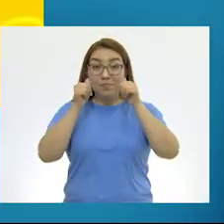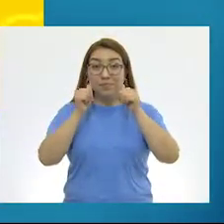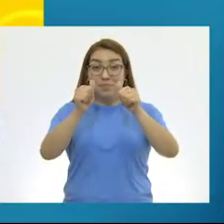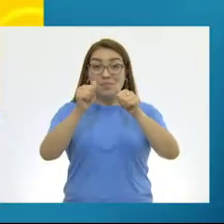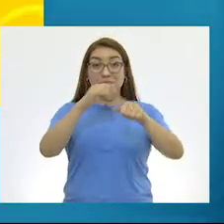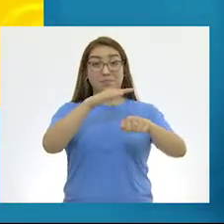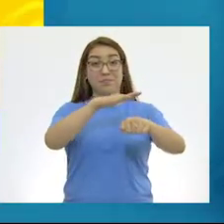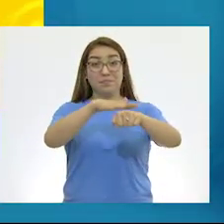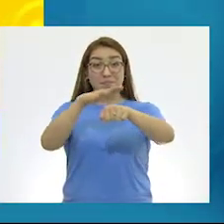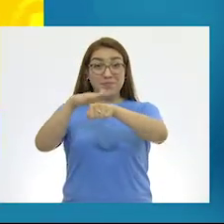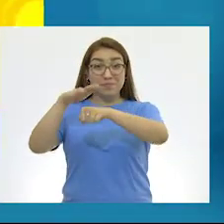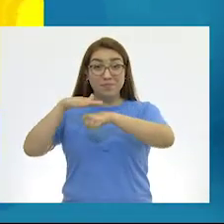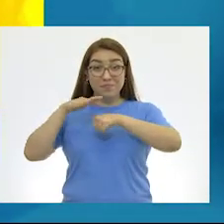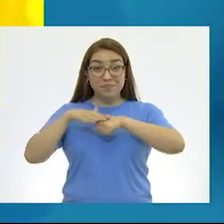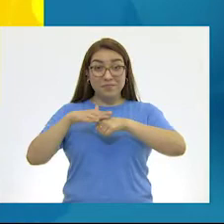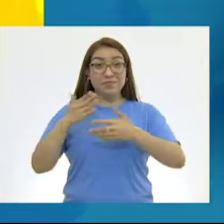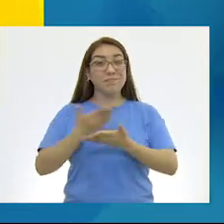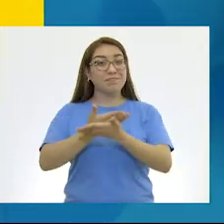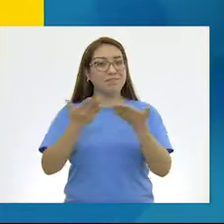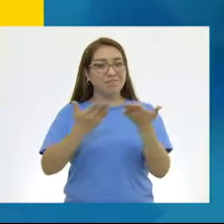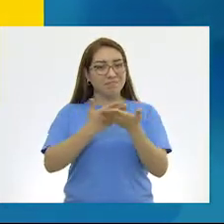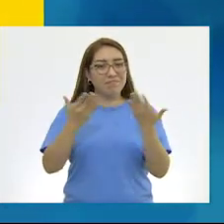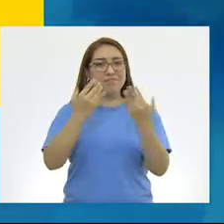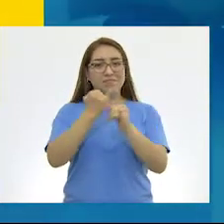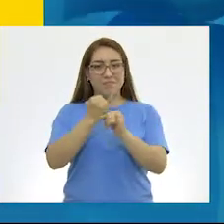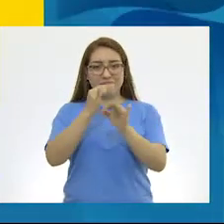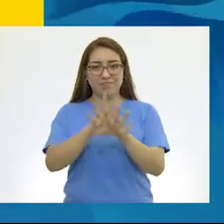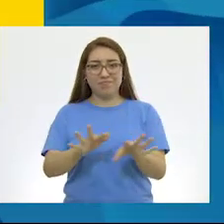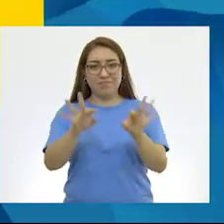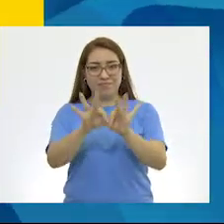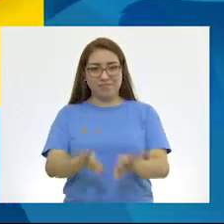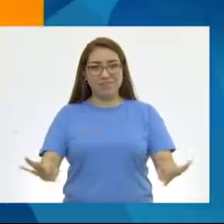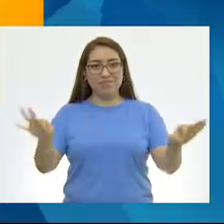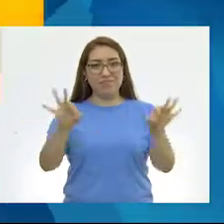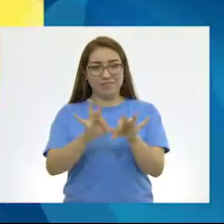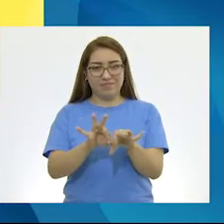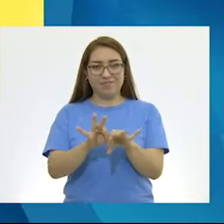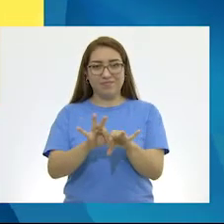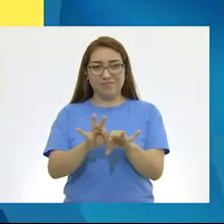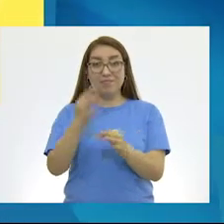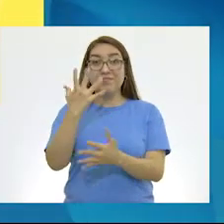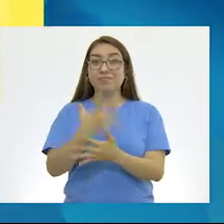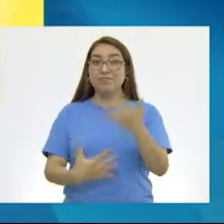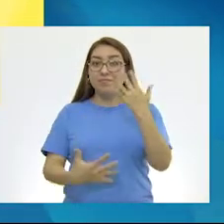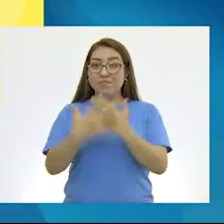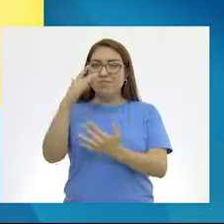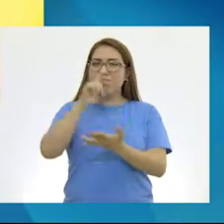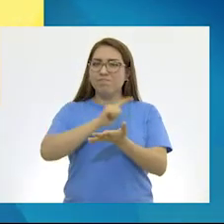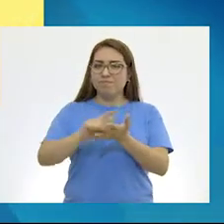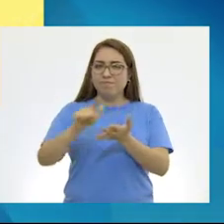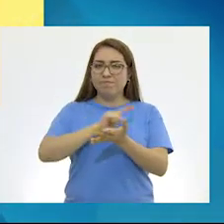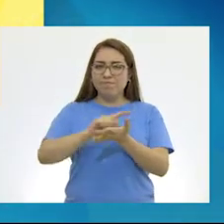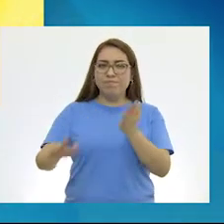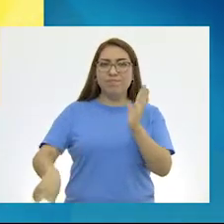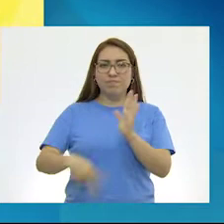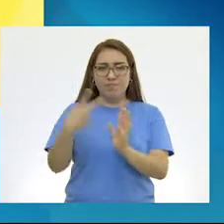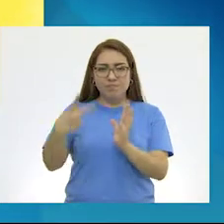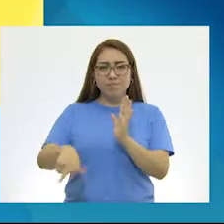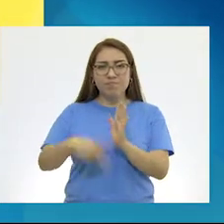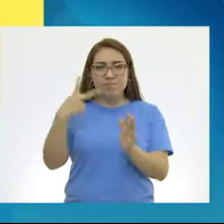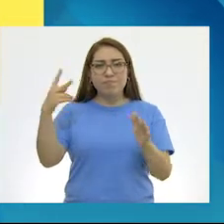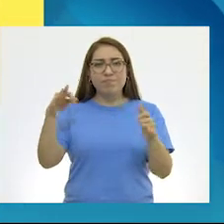¡Atención! ¡Atención! A continuación, información importante. Lavarnos las manos varias veces al día